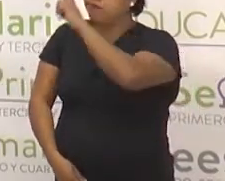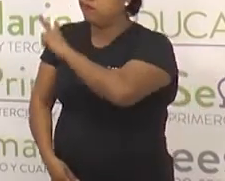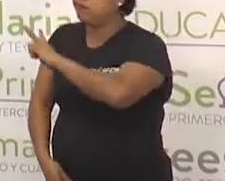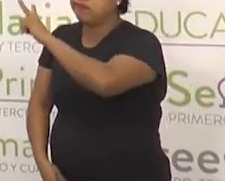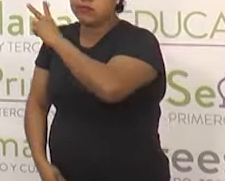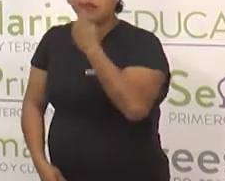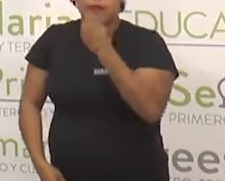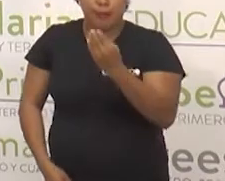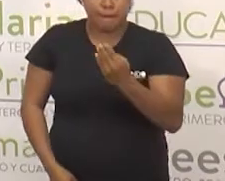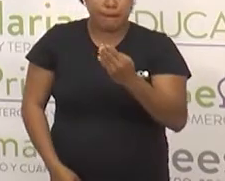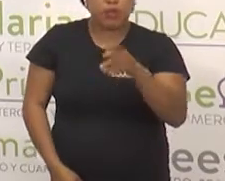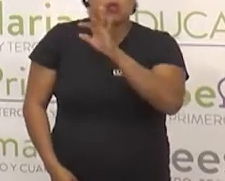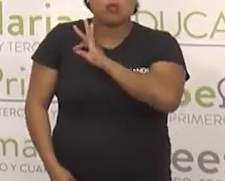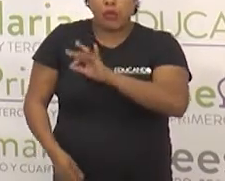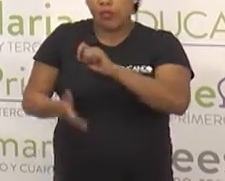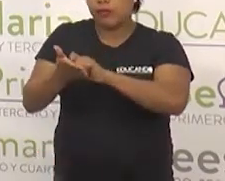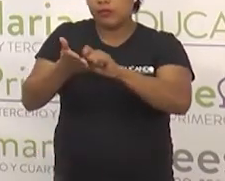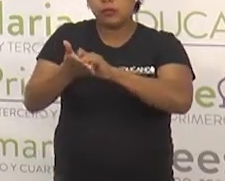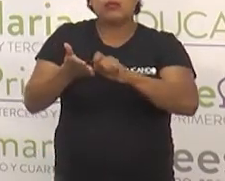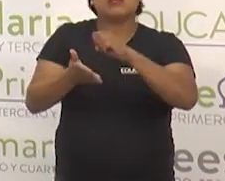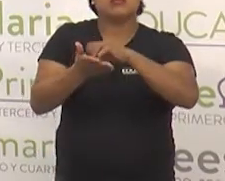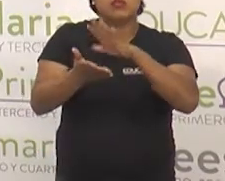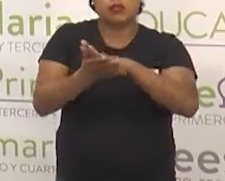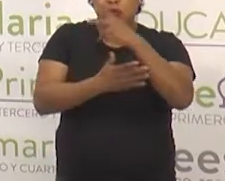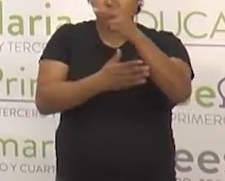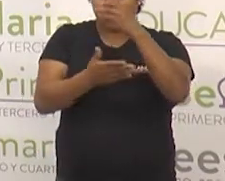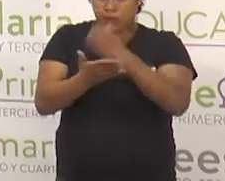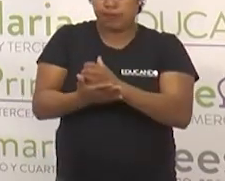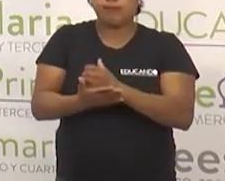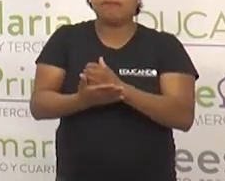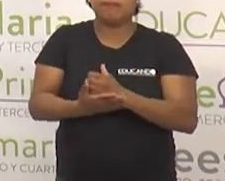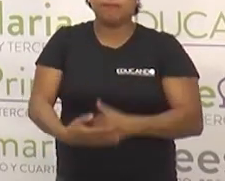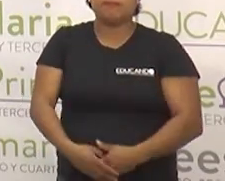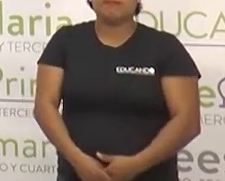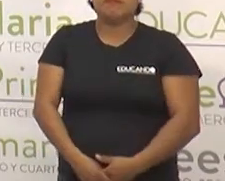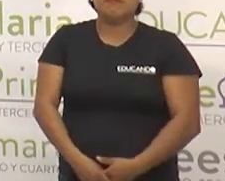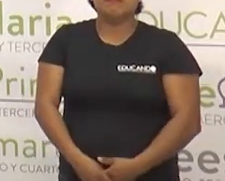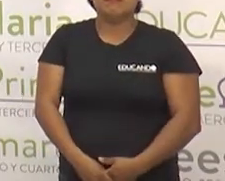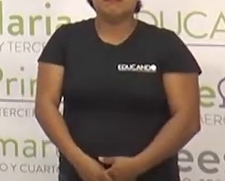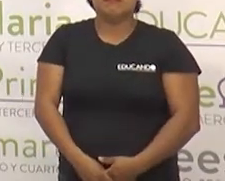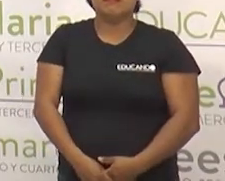Observa muy bien y puedes apuntar en tu libreta.